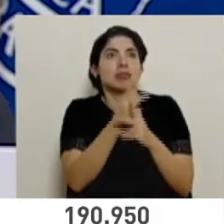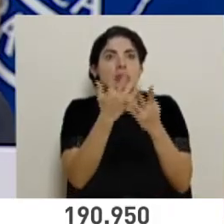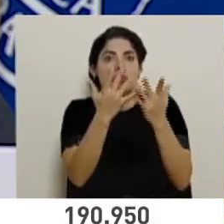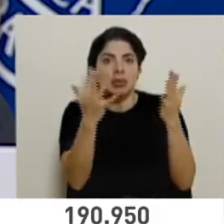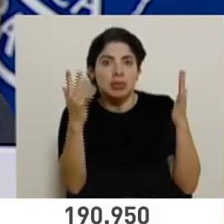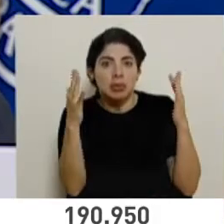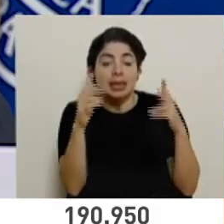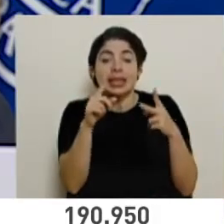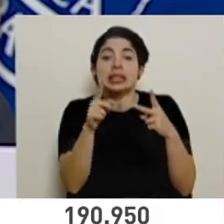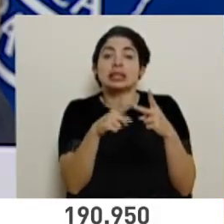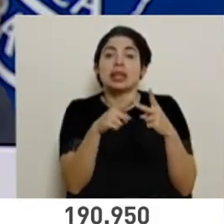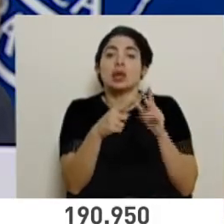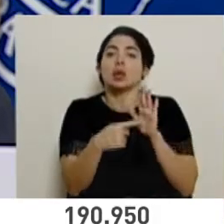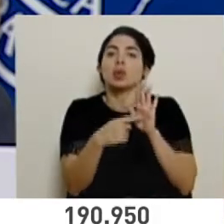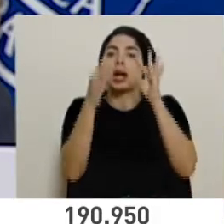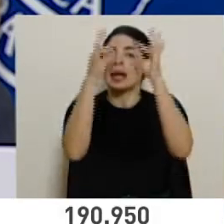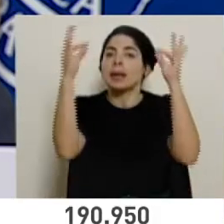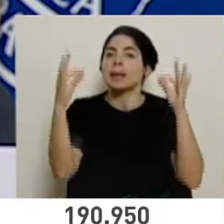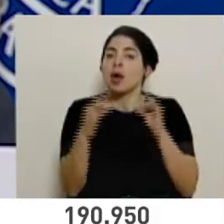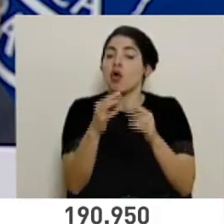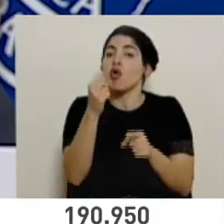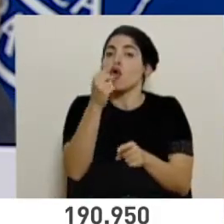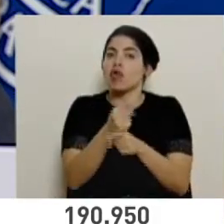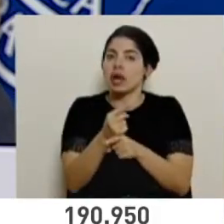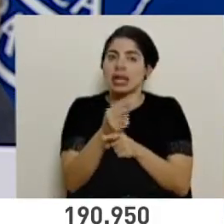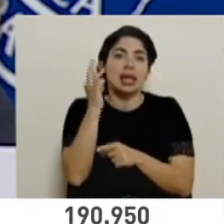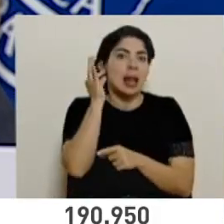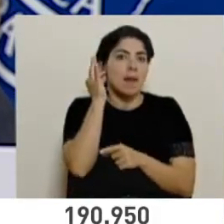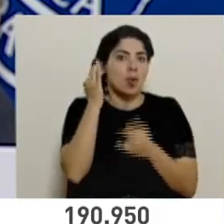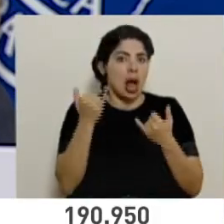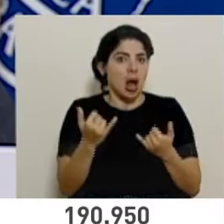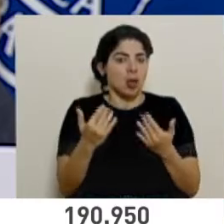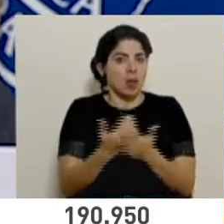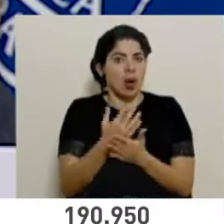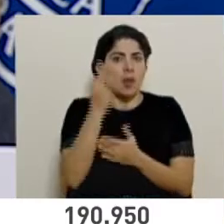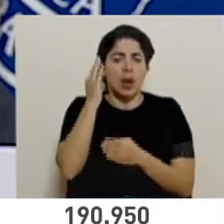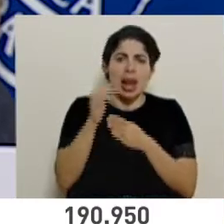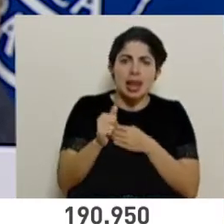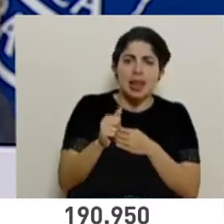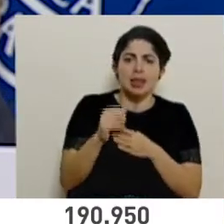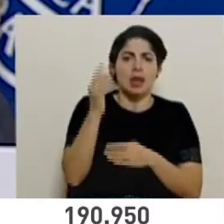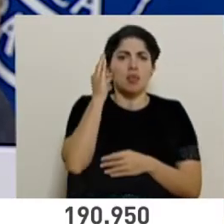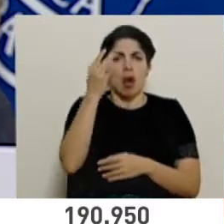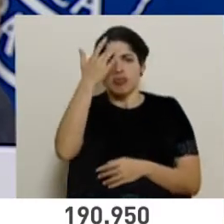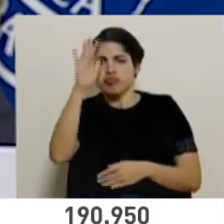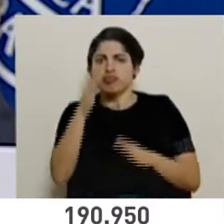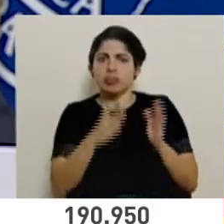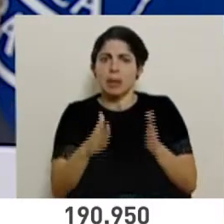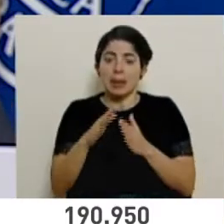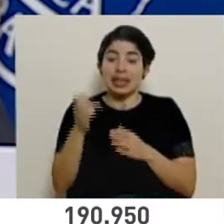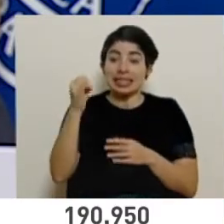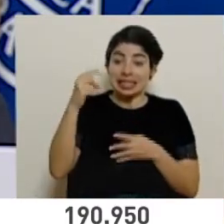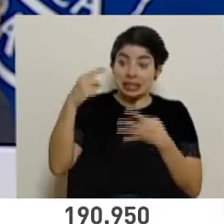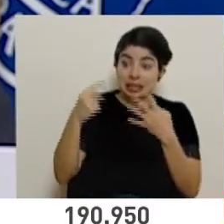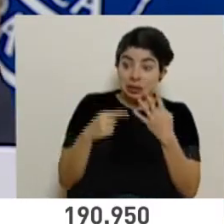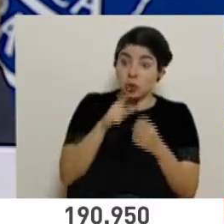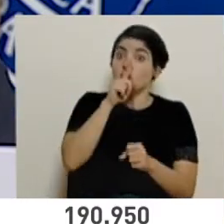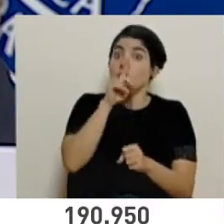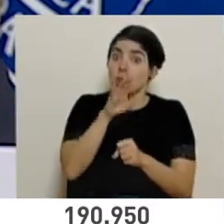y segundo, que se refleje una imagen correcta de la mujer actual y moderna, mujer líder, mujer preparada, Si esas condiciones se